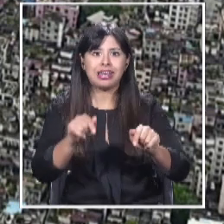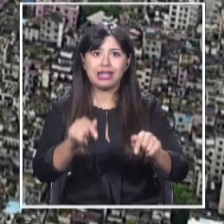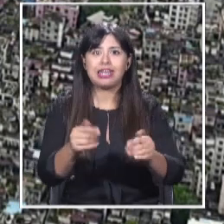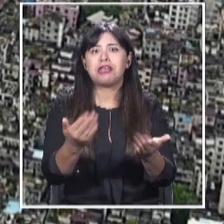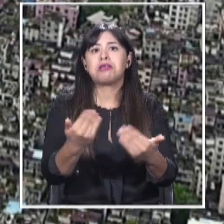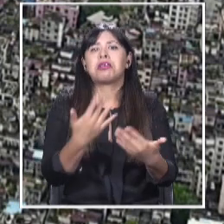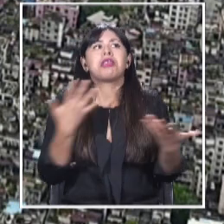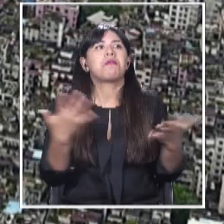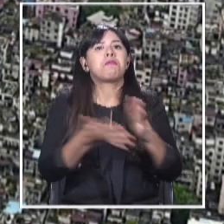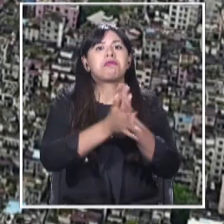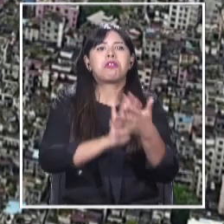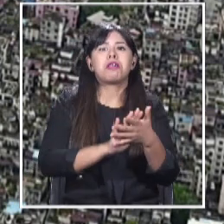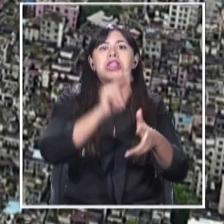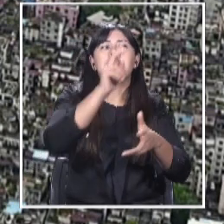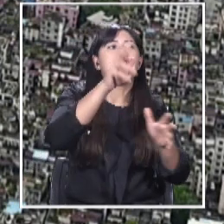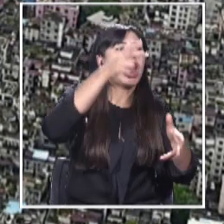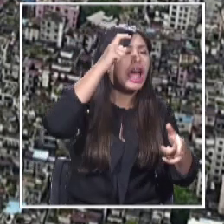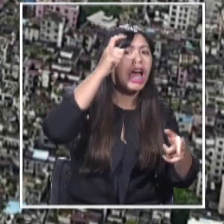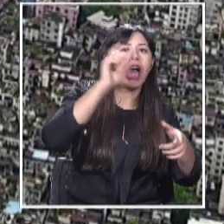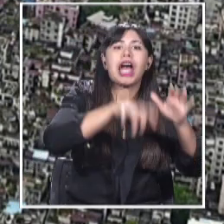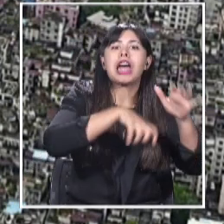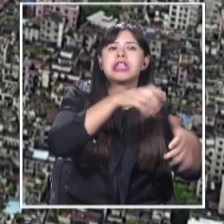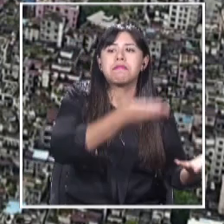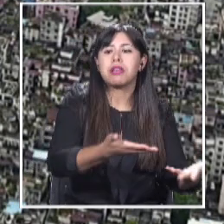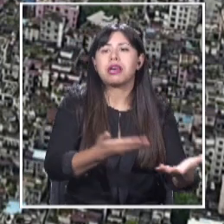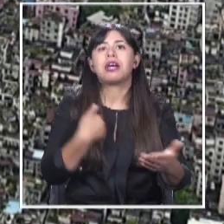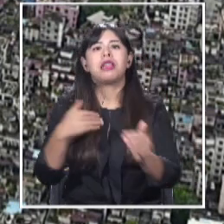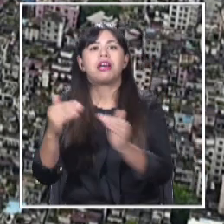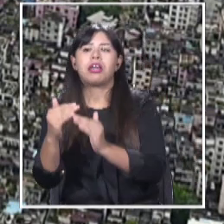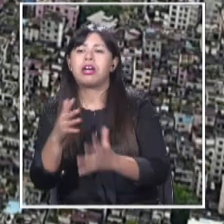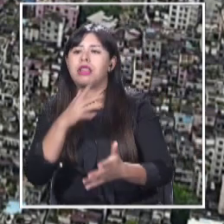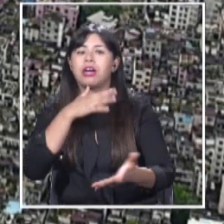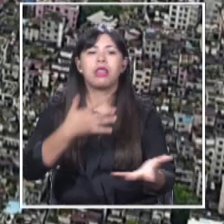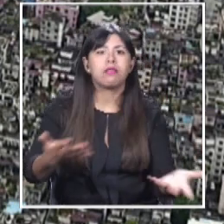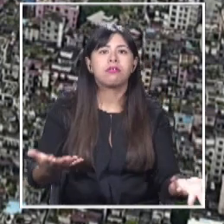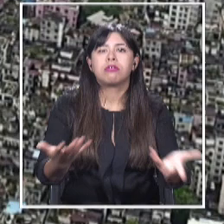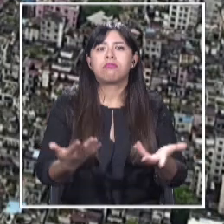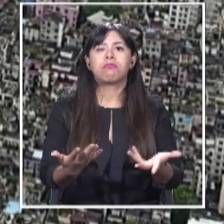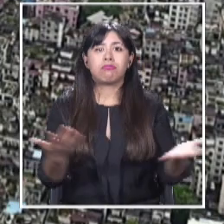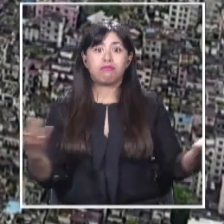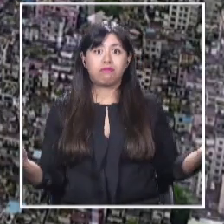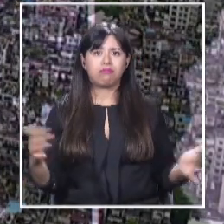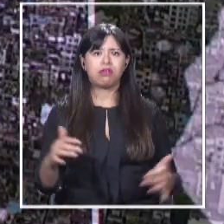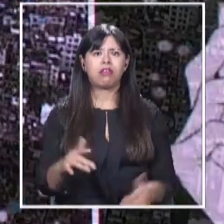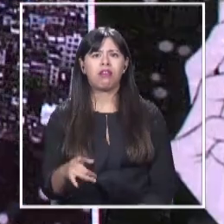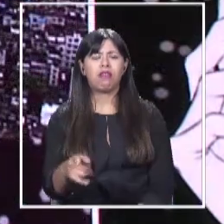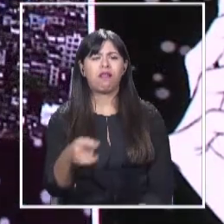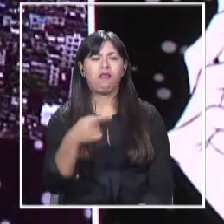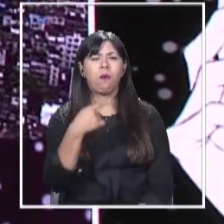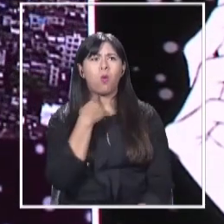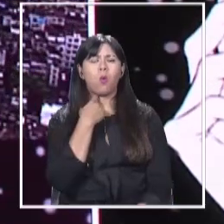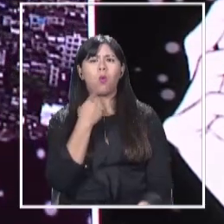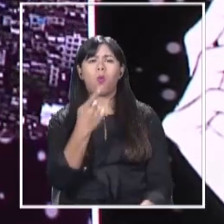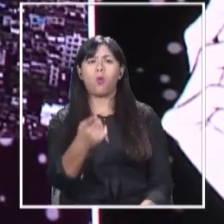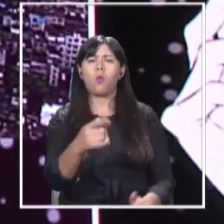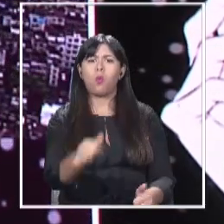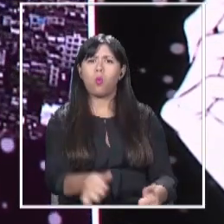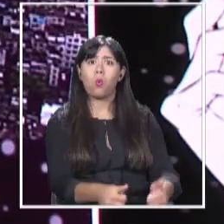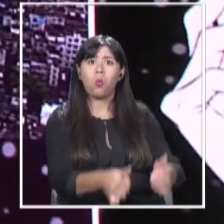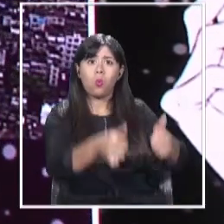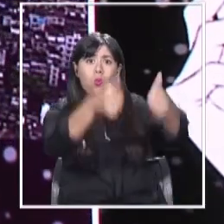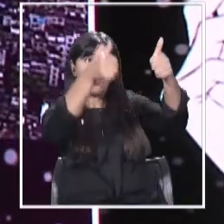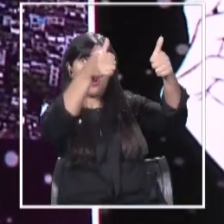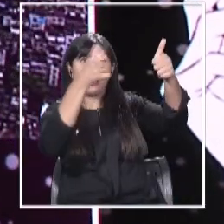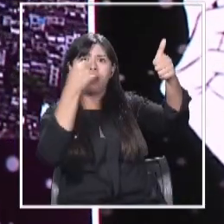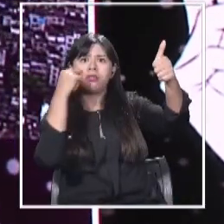todo esto podemos decir, pues vaya fiasco, ¿no? Vaya engaño, qué éxito es este que nos hace vulnerables, que posibilita